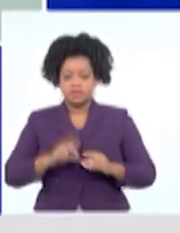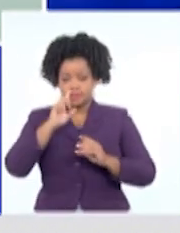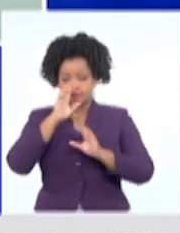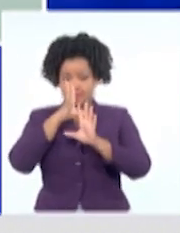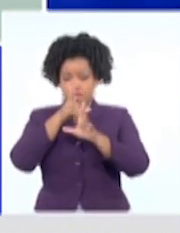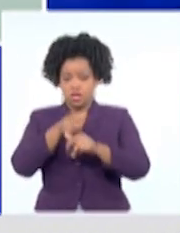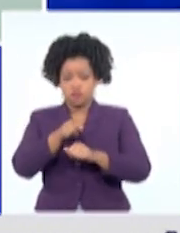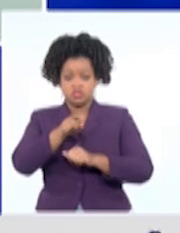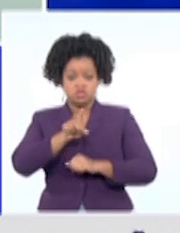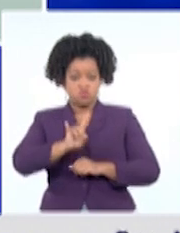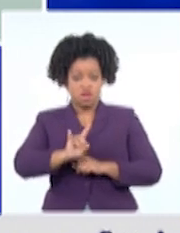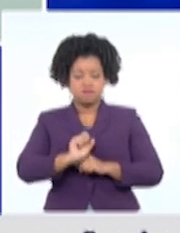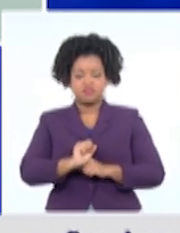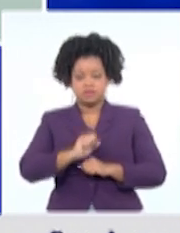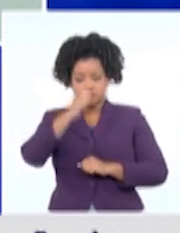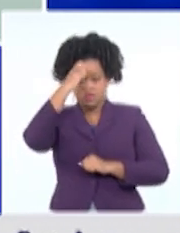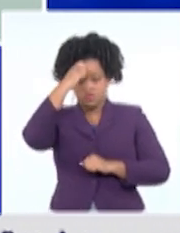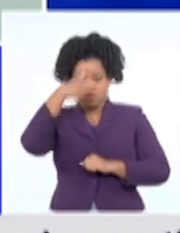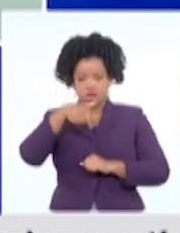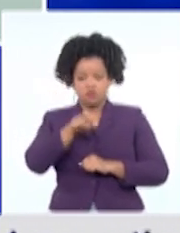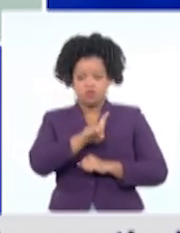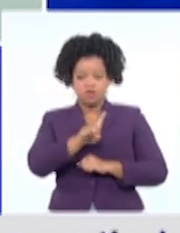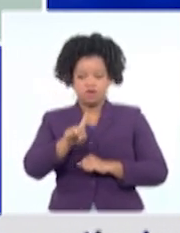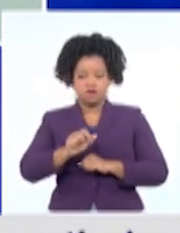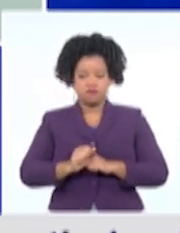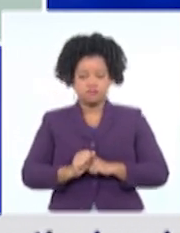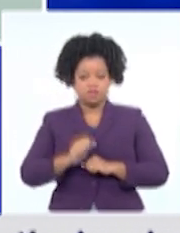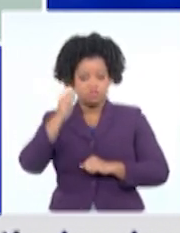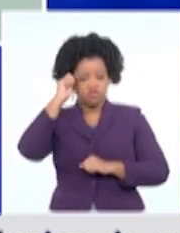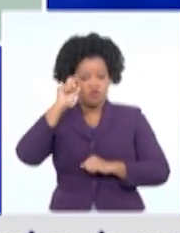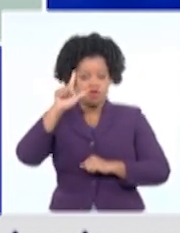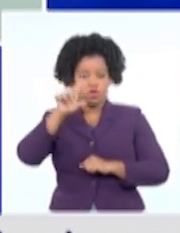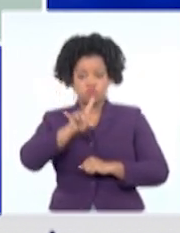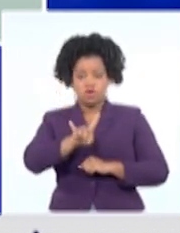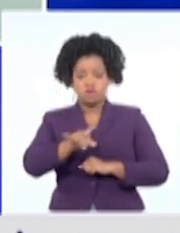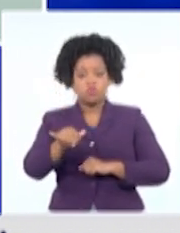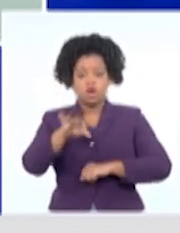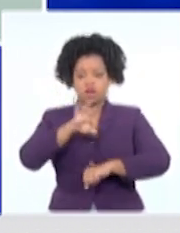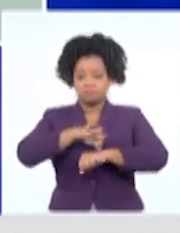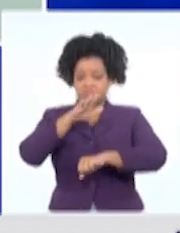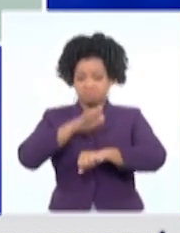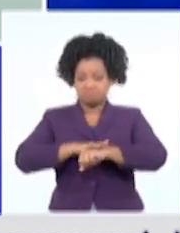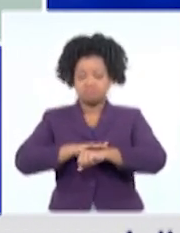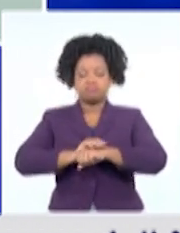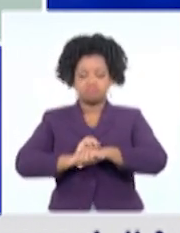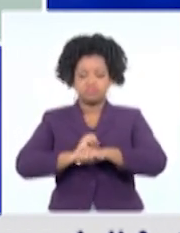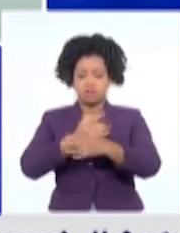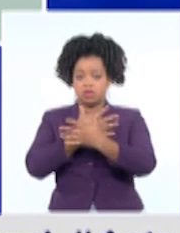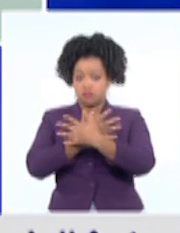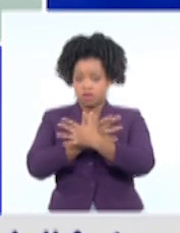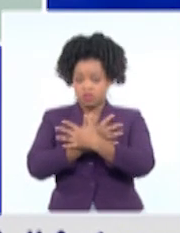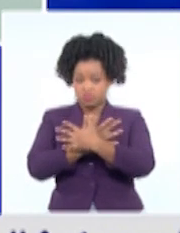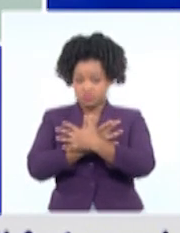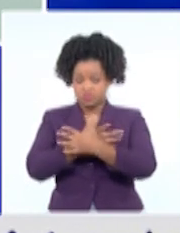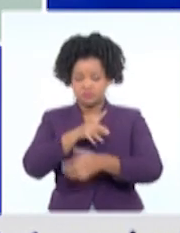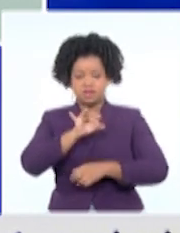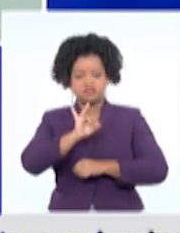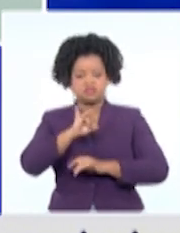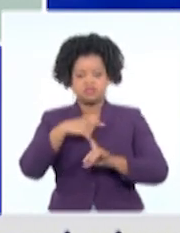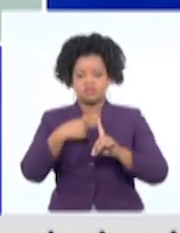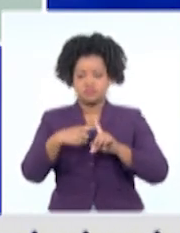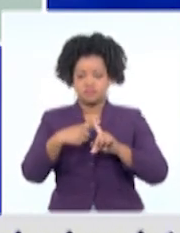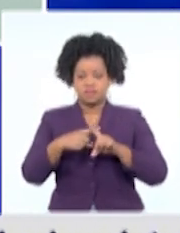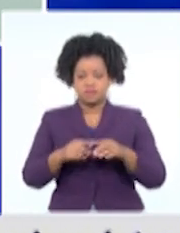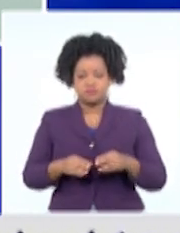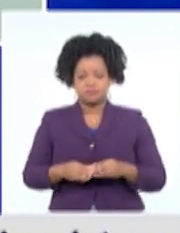19, Iguaní 11, Boyarriba 9, al igual que Río Cauto. Campechuela reporta 7 casos positivos, al